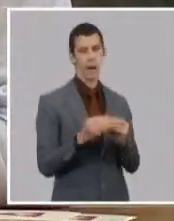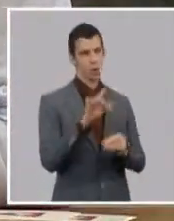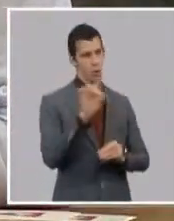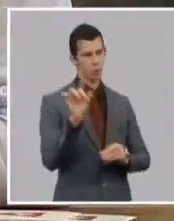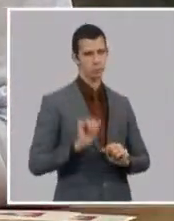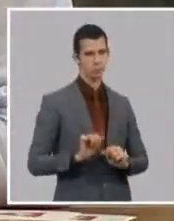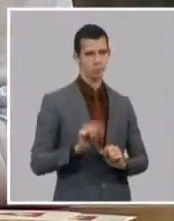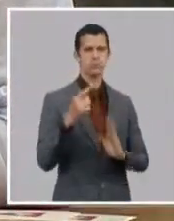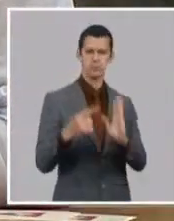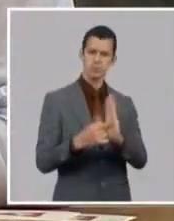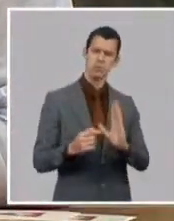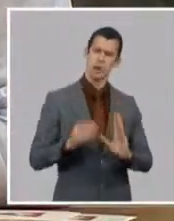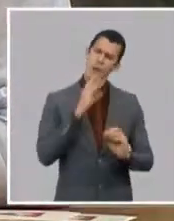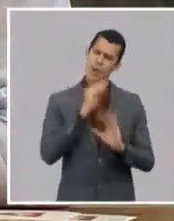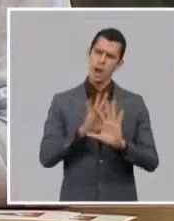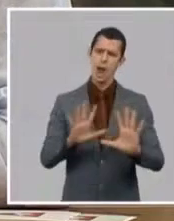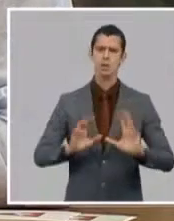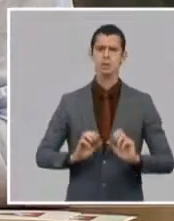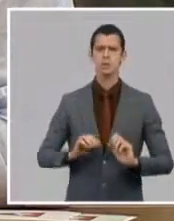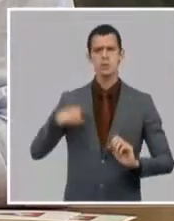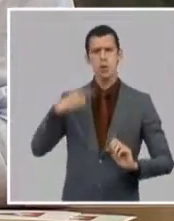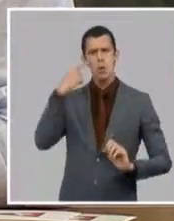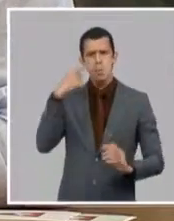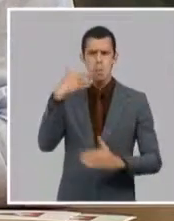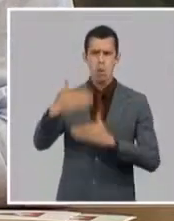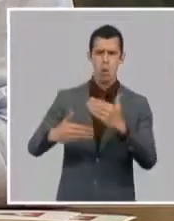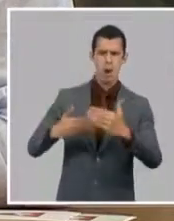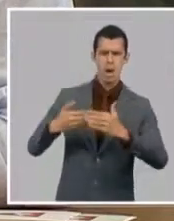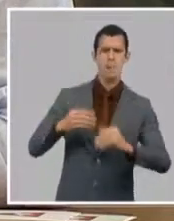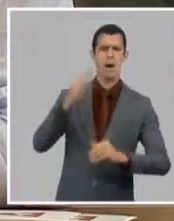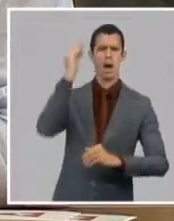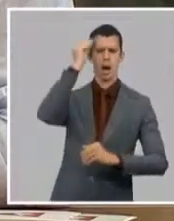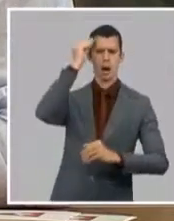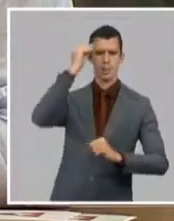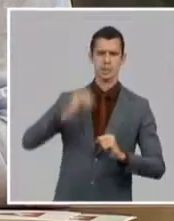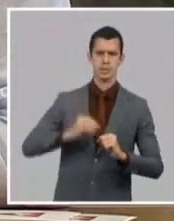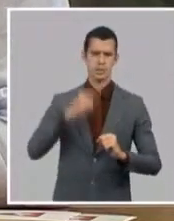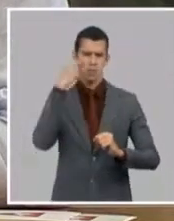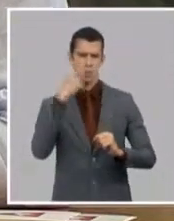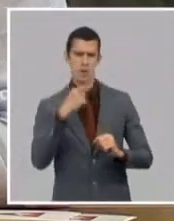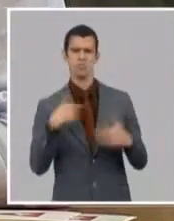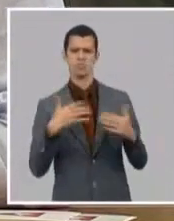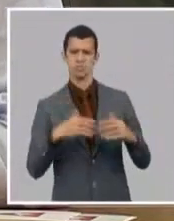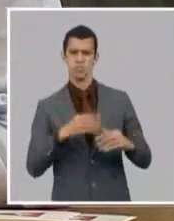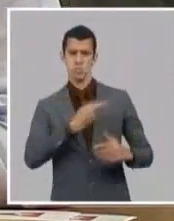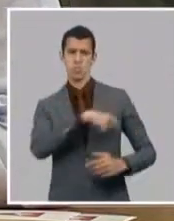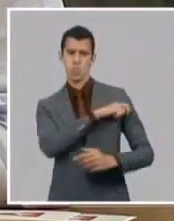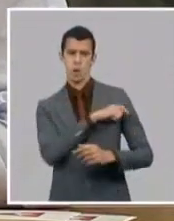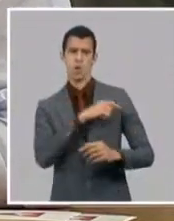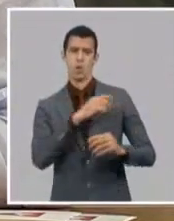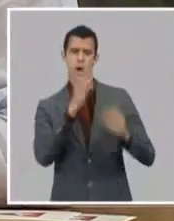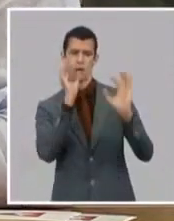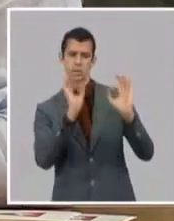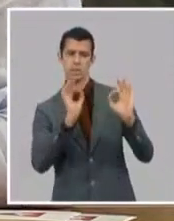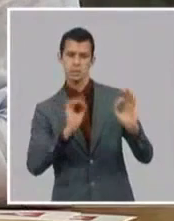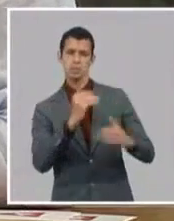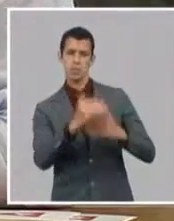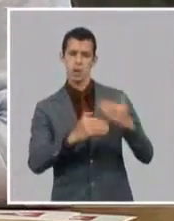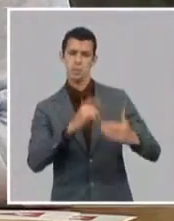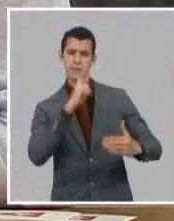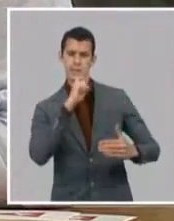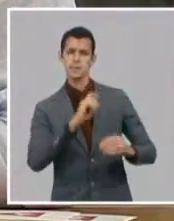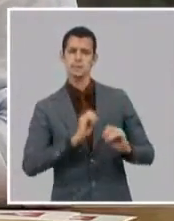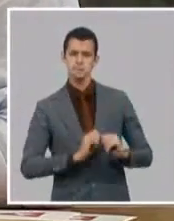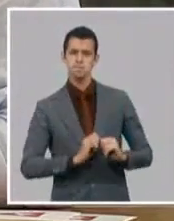nos provoca profundidad, nos provoca sentidos críticos. La revolución se hizo para transformar esta realidad,